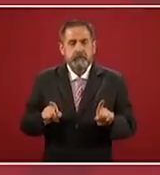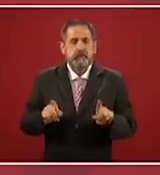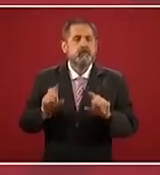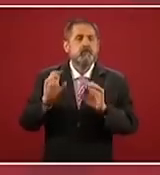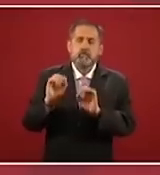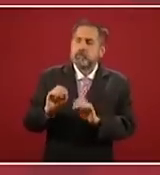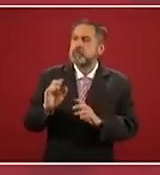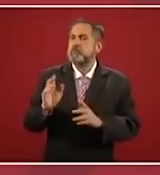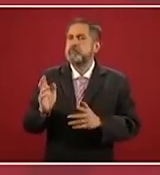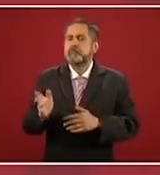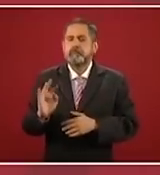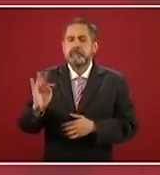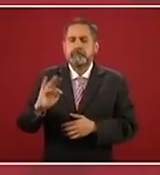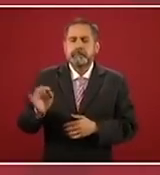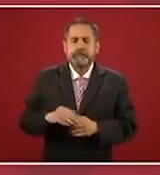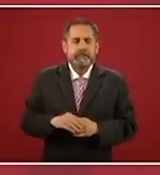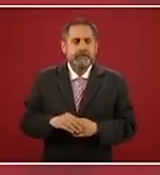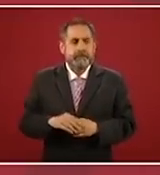más